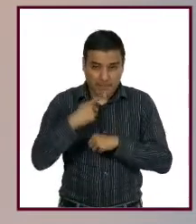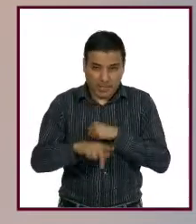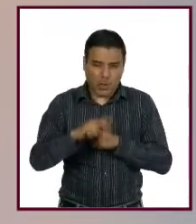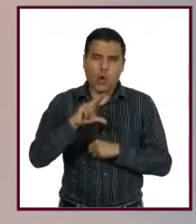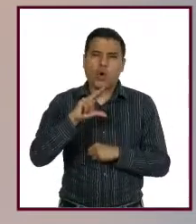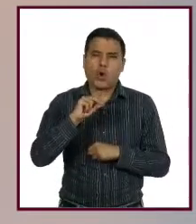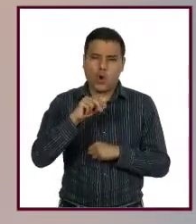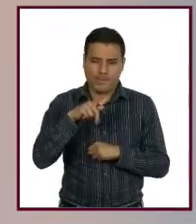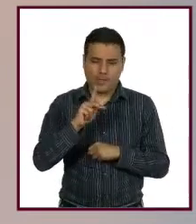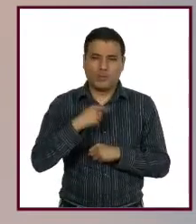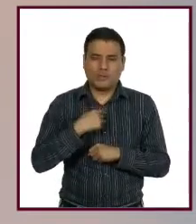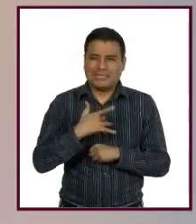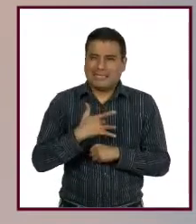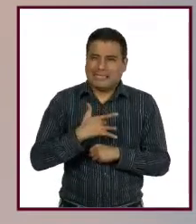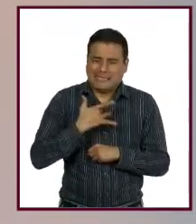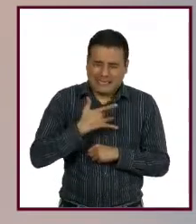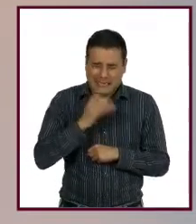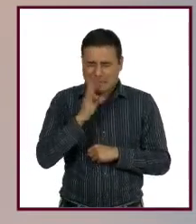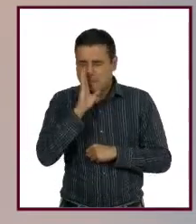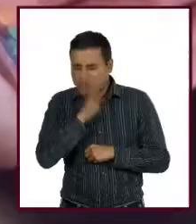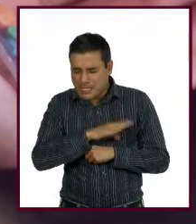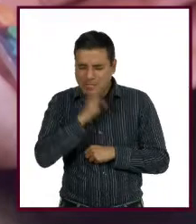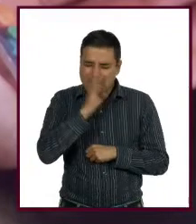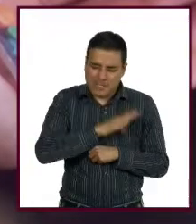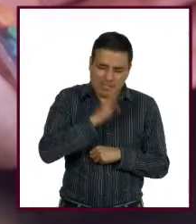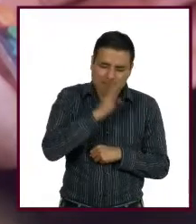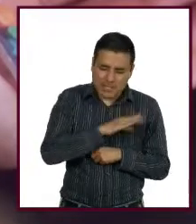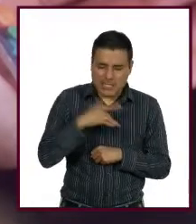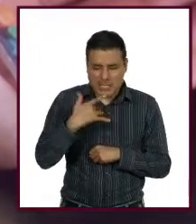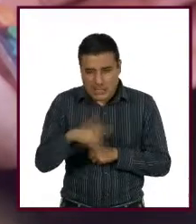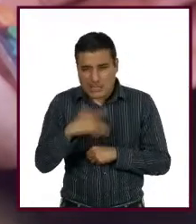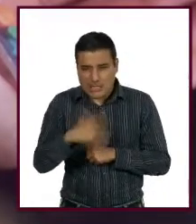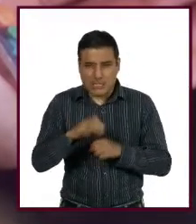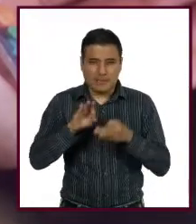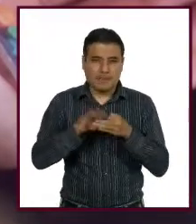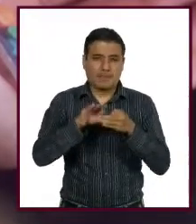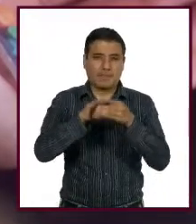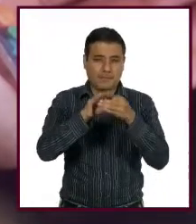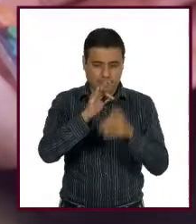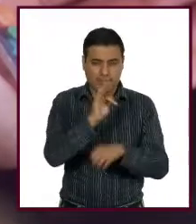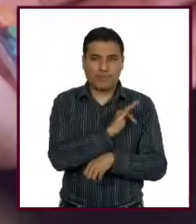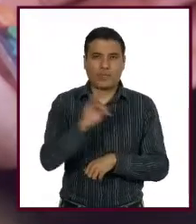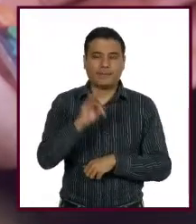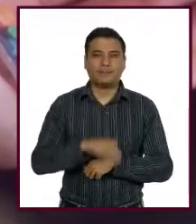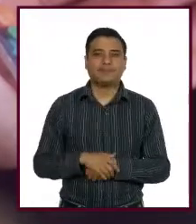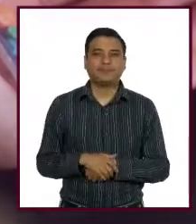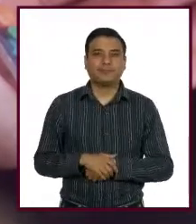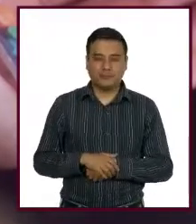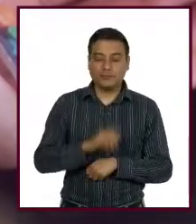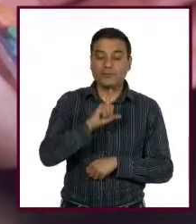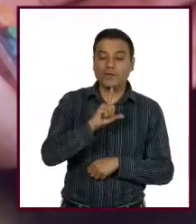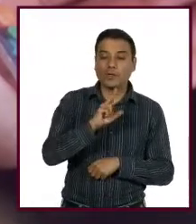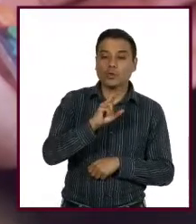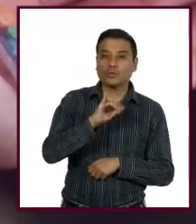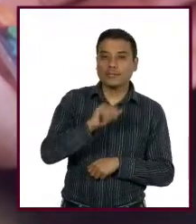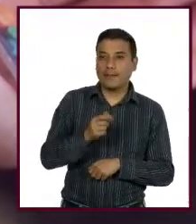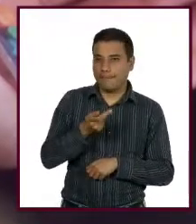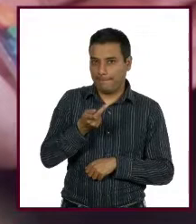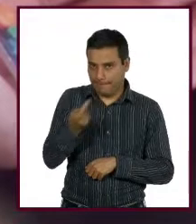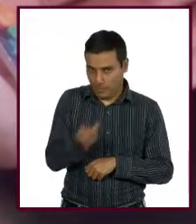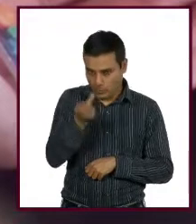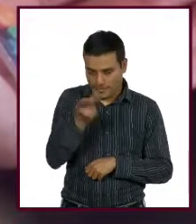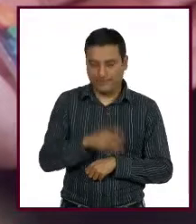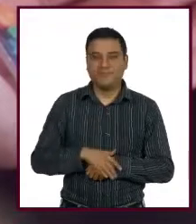un malestar bastante importante. Gracias, doctor. Dice Lucina González, ¿qué opciones se